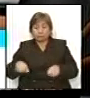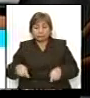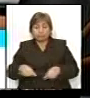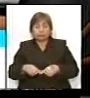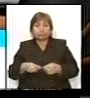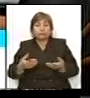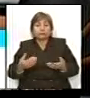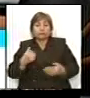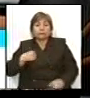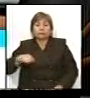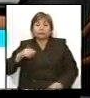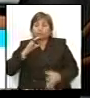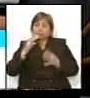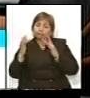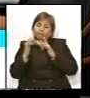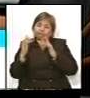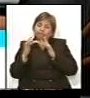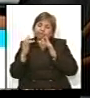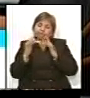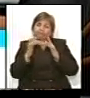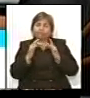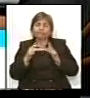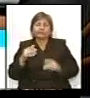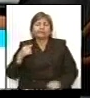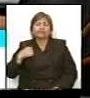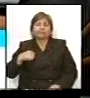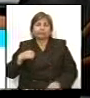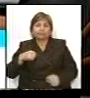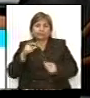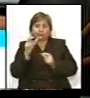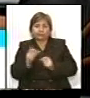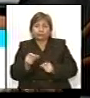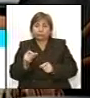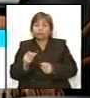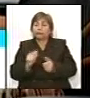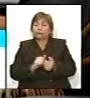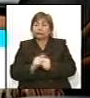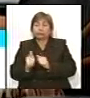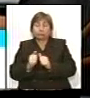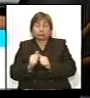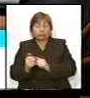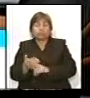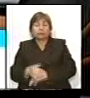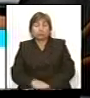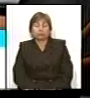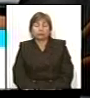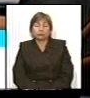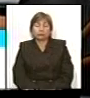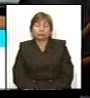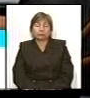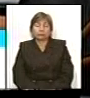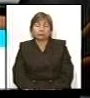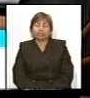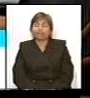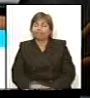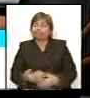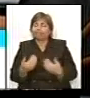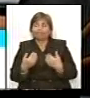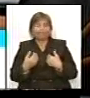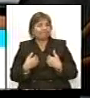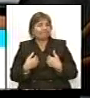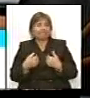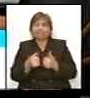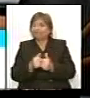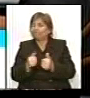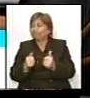lo que son municipalidades y las jerezas y direzas, que son las autoridades competentes. Sin embargo, hemos tenido atrasos en este